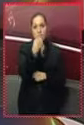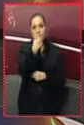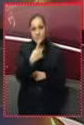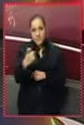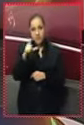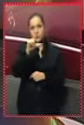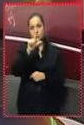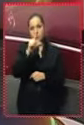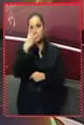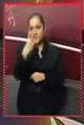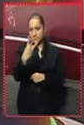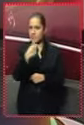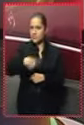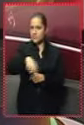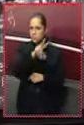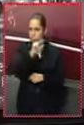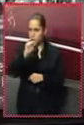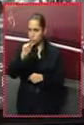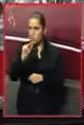7 abstenciones.